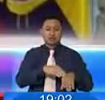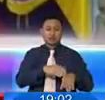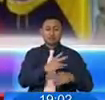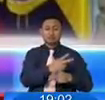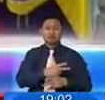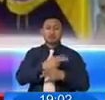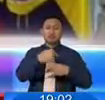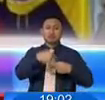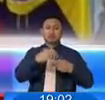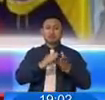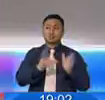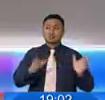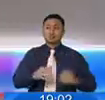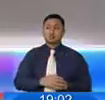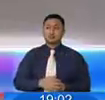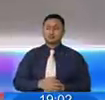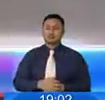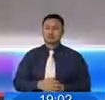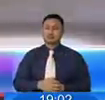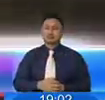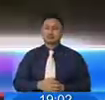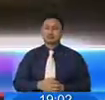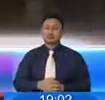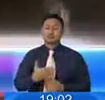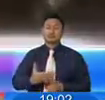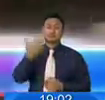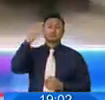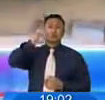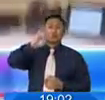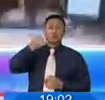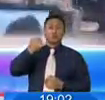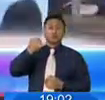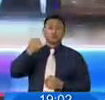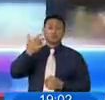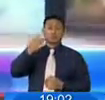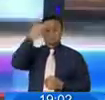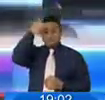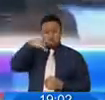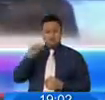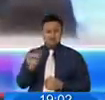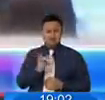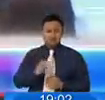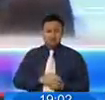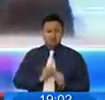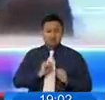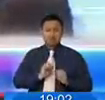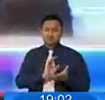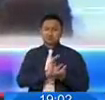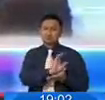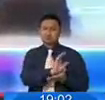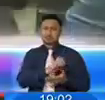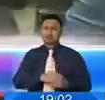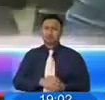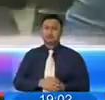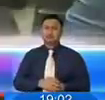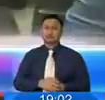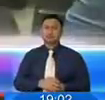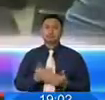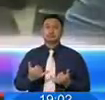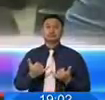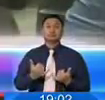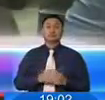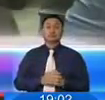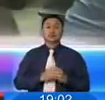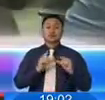de Participación Transitorio. Y a pesar de que el pasado jueves una resolución similar había sido rechazada en el Pleno, esta vez